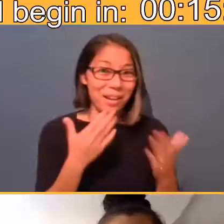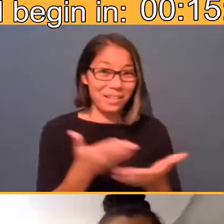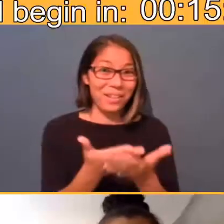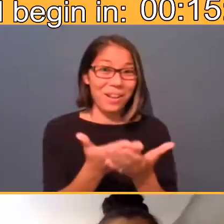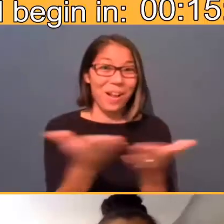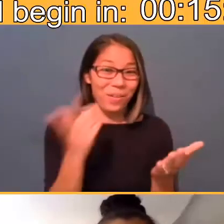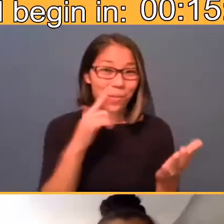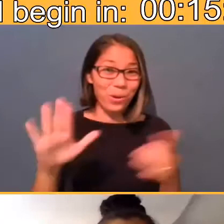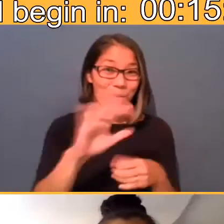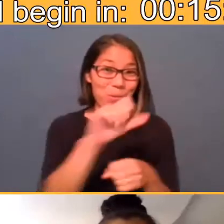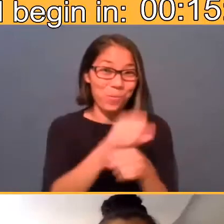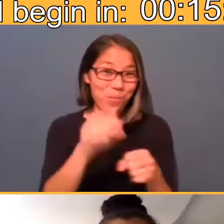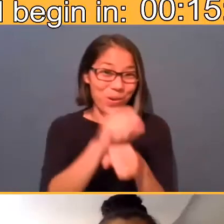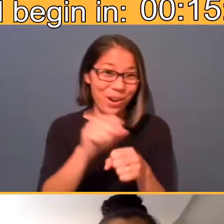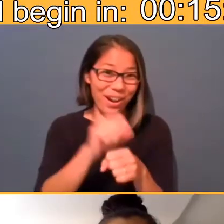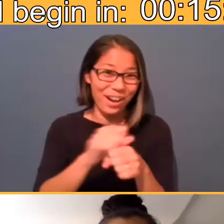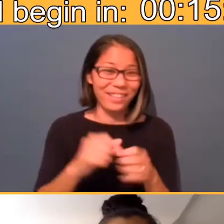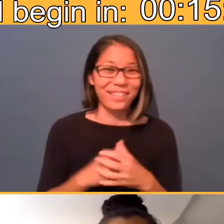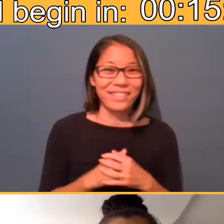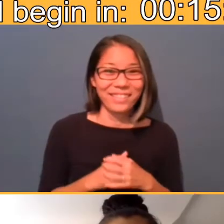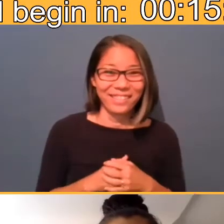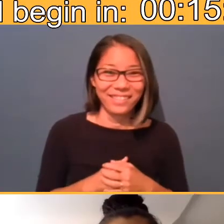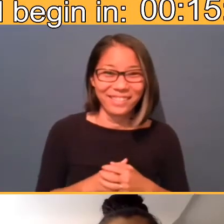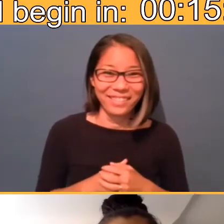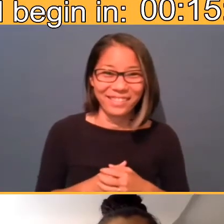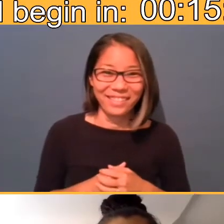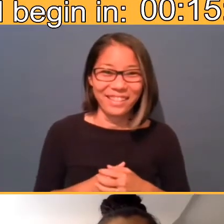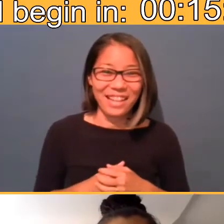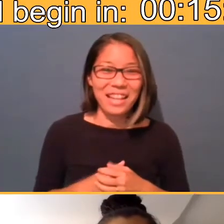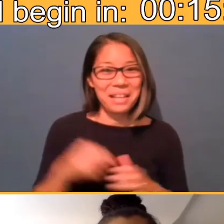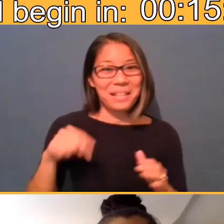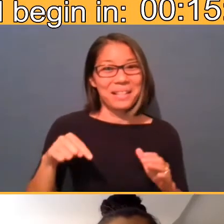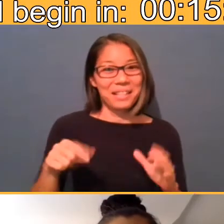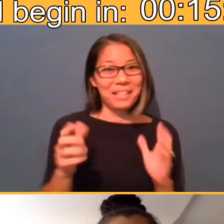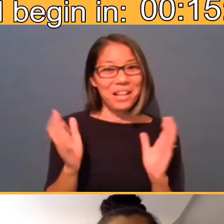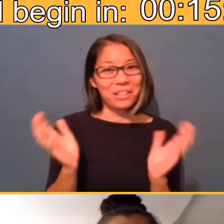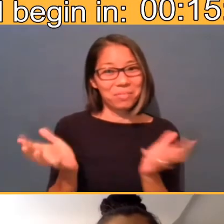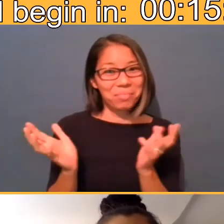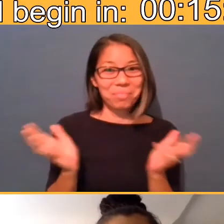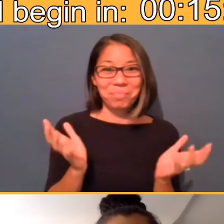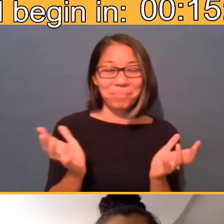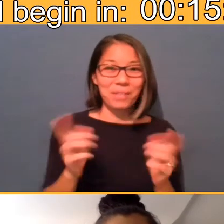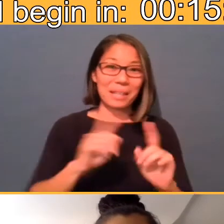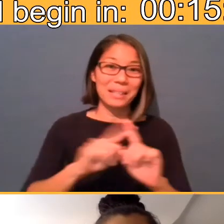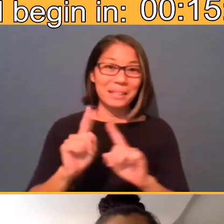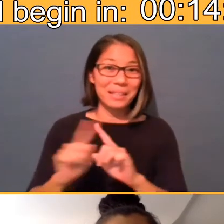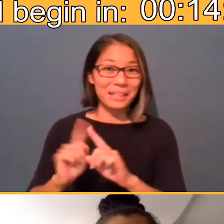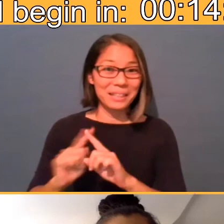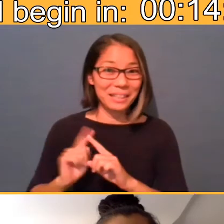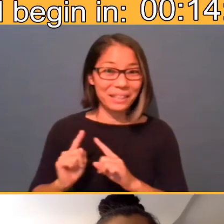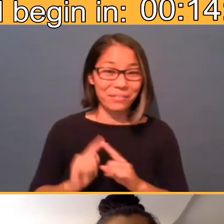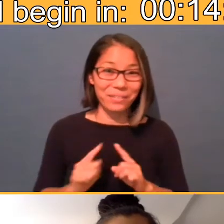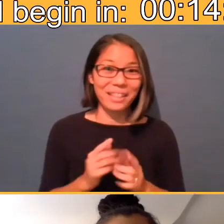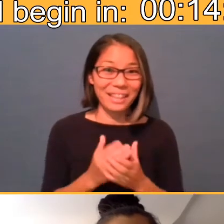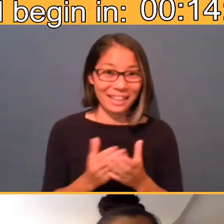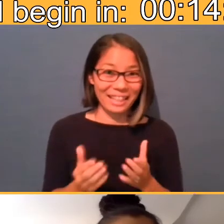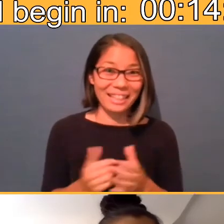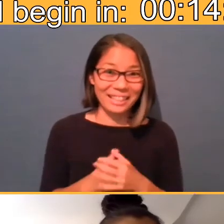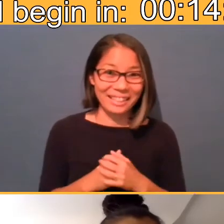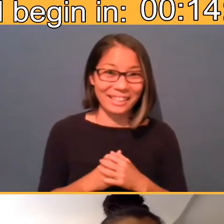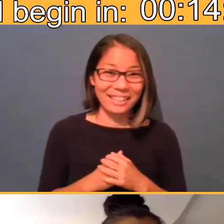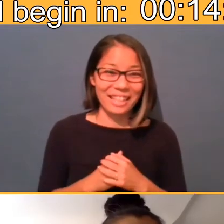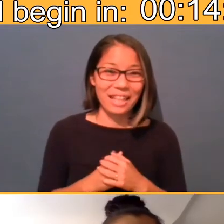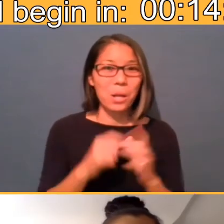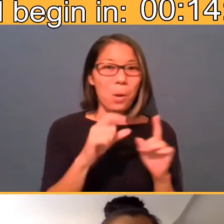su trabajo. Y la manera que vamos a hacer esa conversación va a ser un poquito diferente. Yo no voy a traducir palabra a